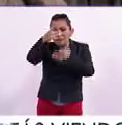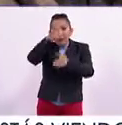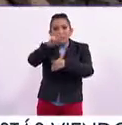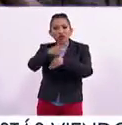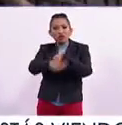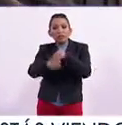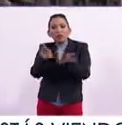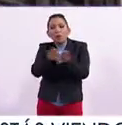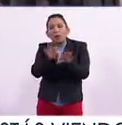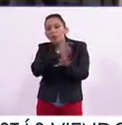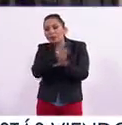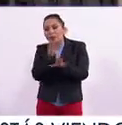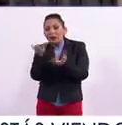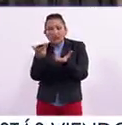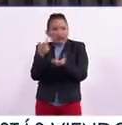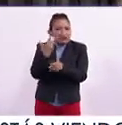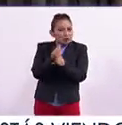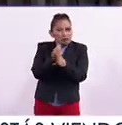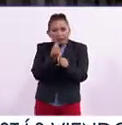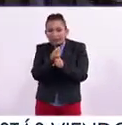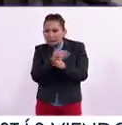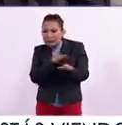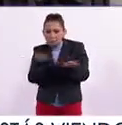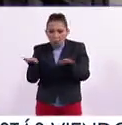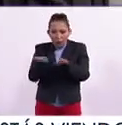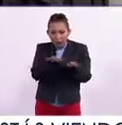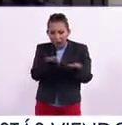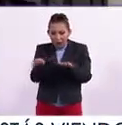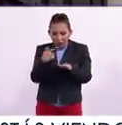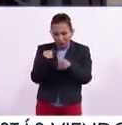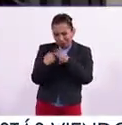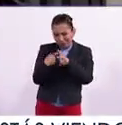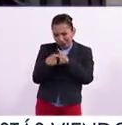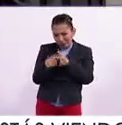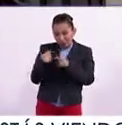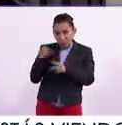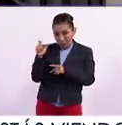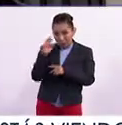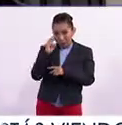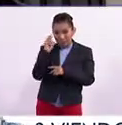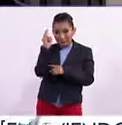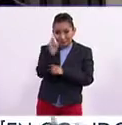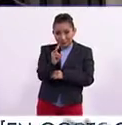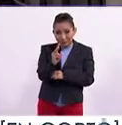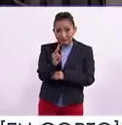llevar esos movimientos. Cuando vimos que ya se estaba